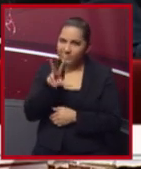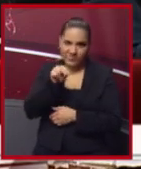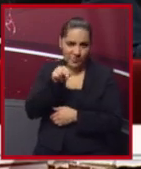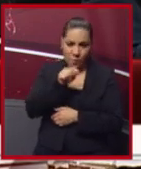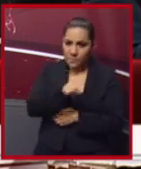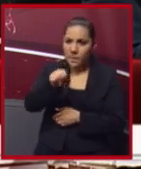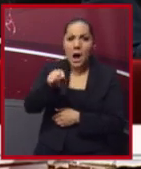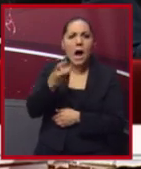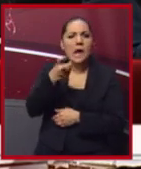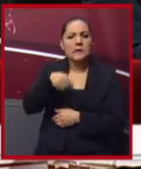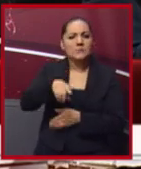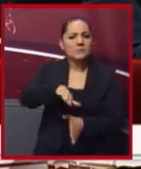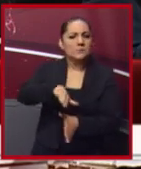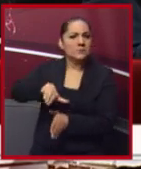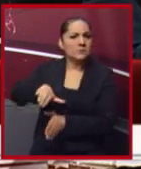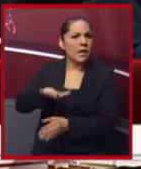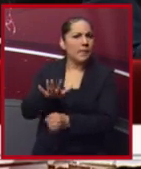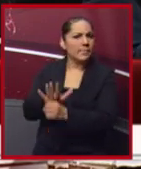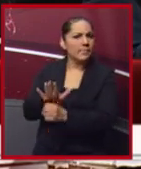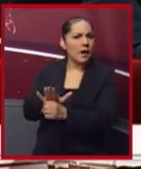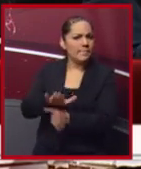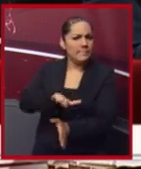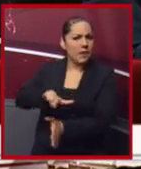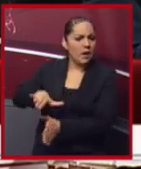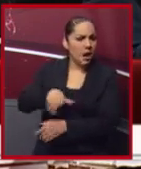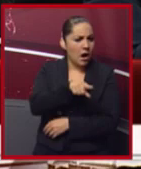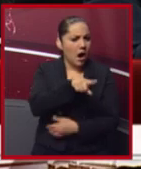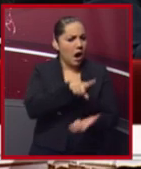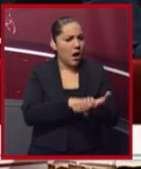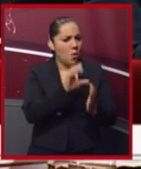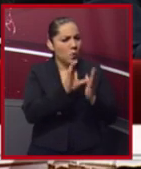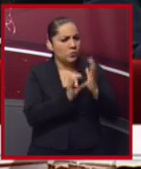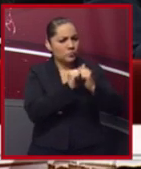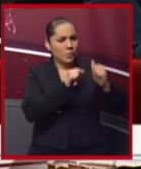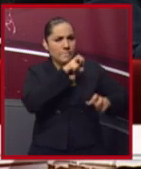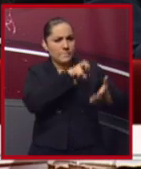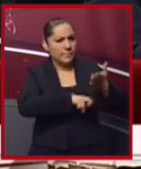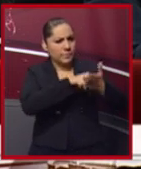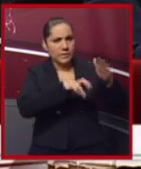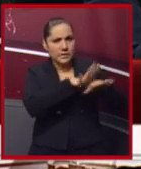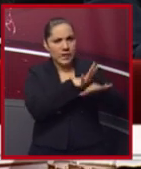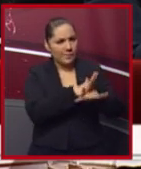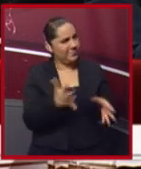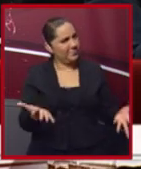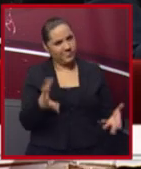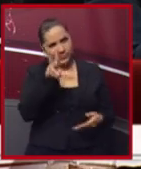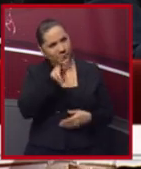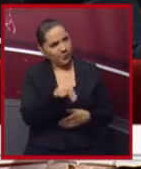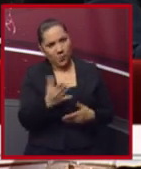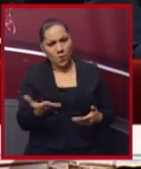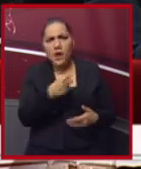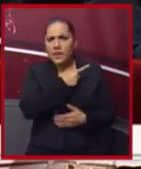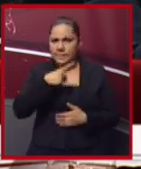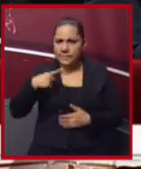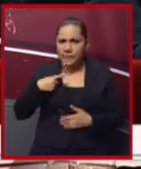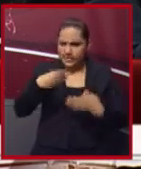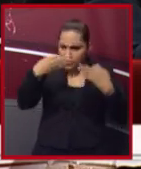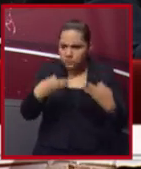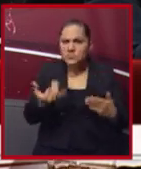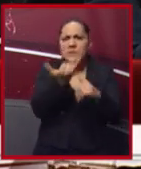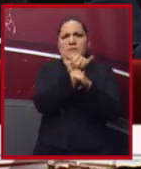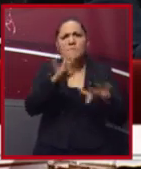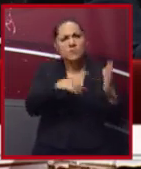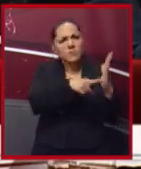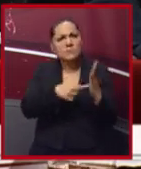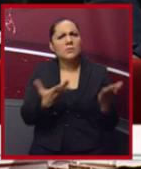solapar esas vulnerabilidades. Vamos a pedir rendición de cuentas. ¿Qué se hizo con los recursos que se dieron